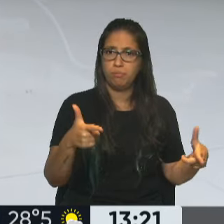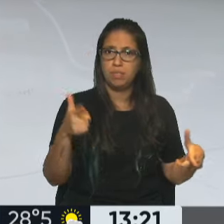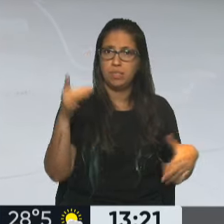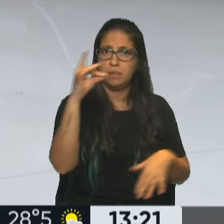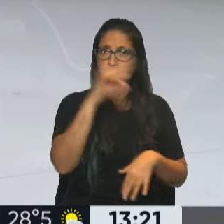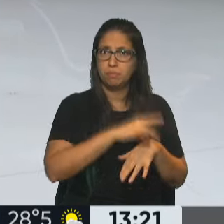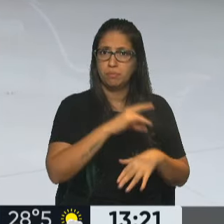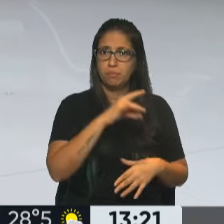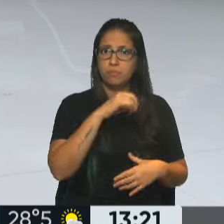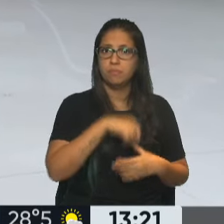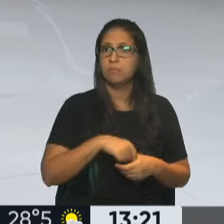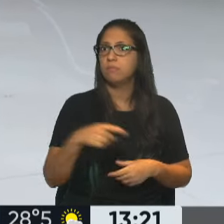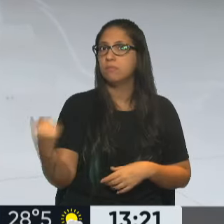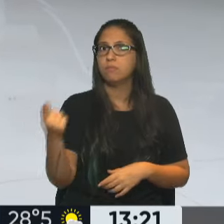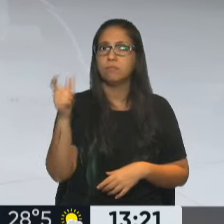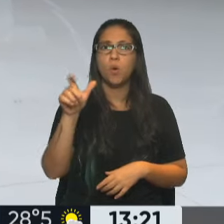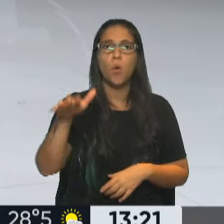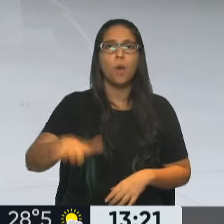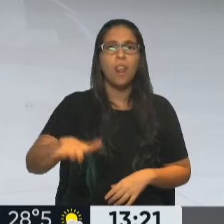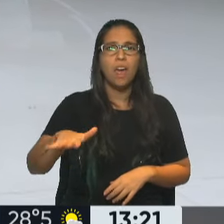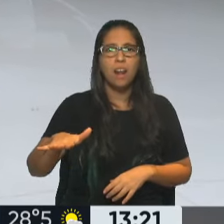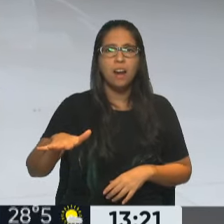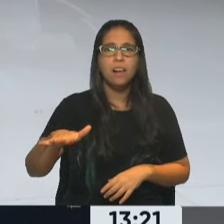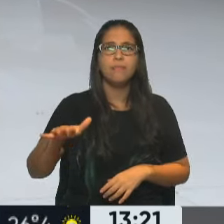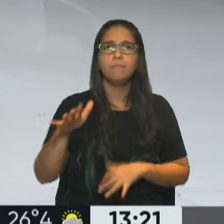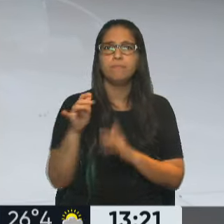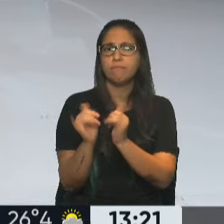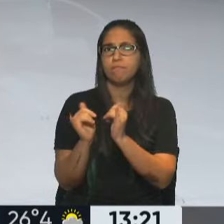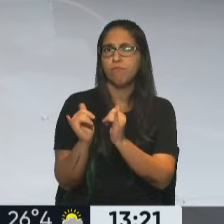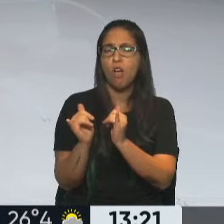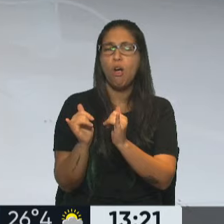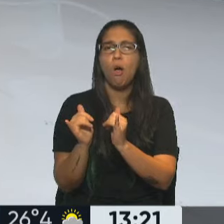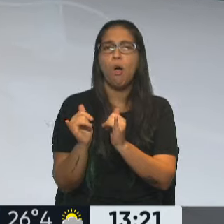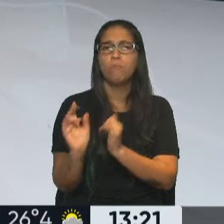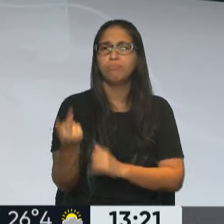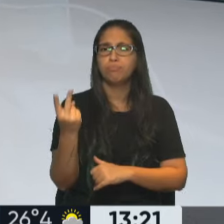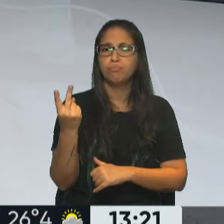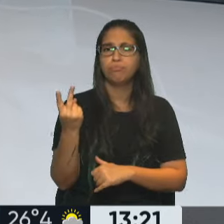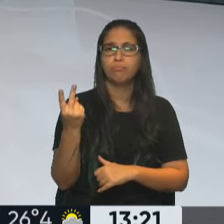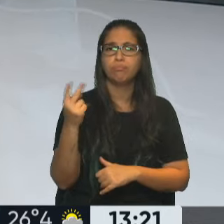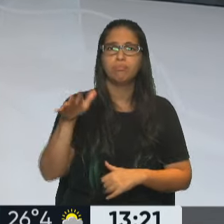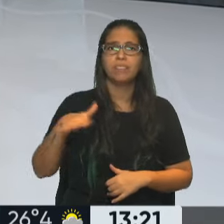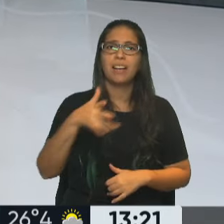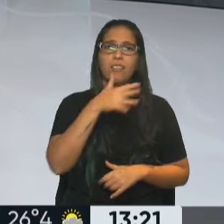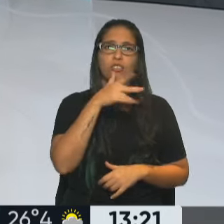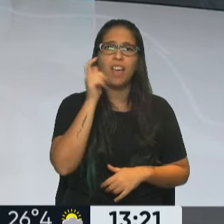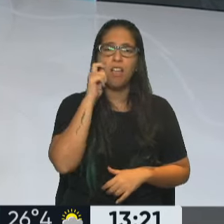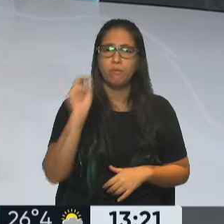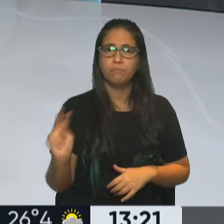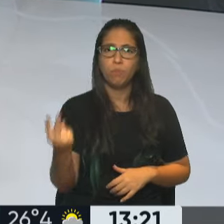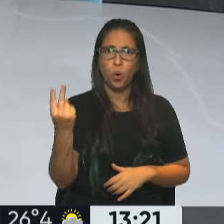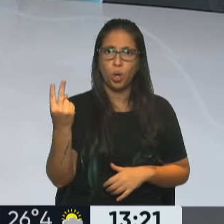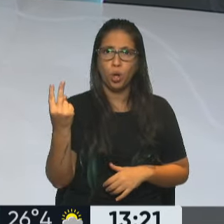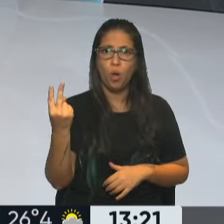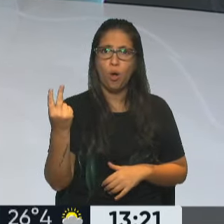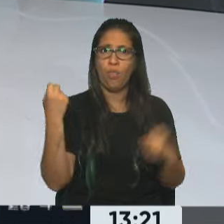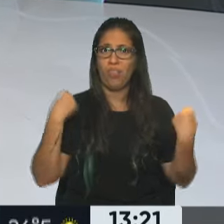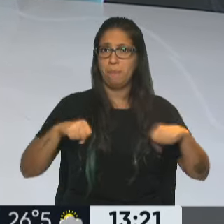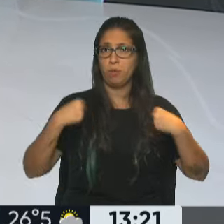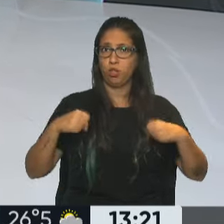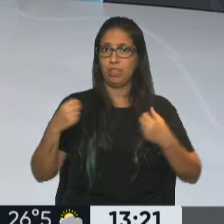que es el fallecimiento de un joven justamente a causa de esta enfermedad, un niño de 14 años, justamente deportista,